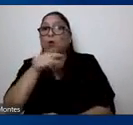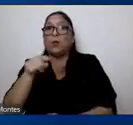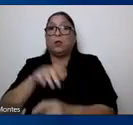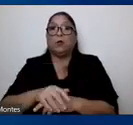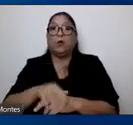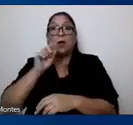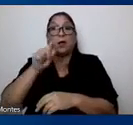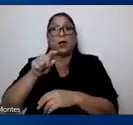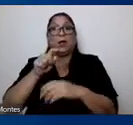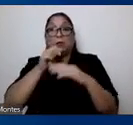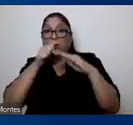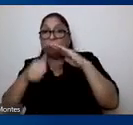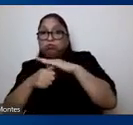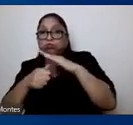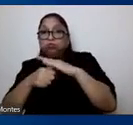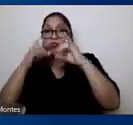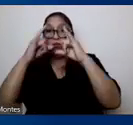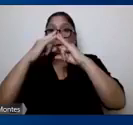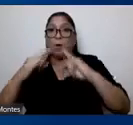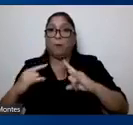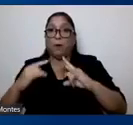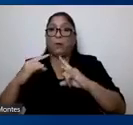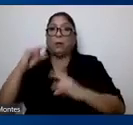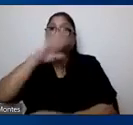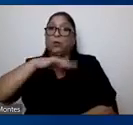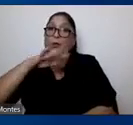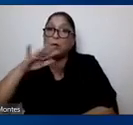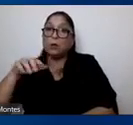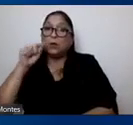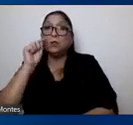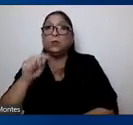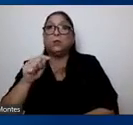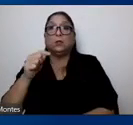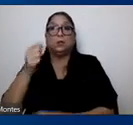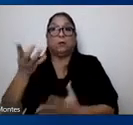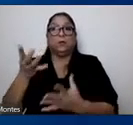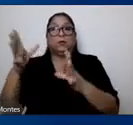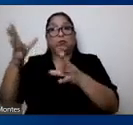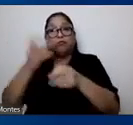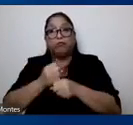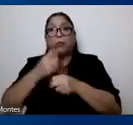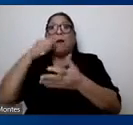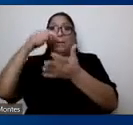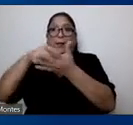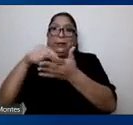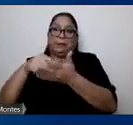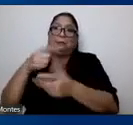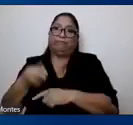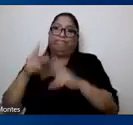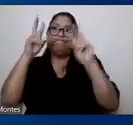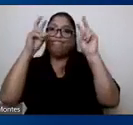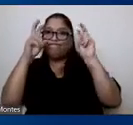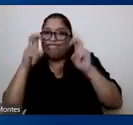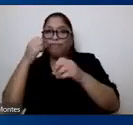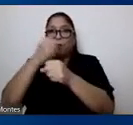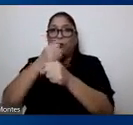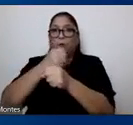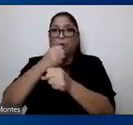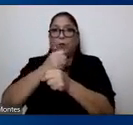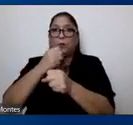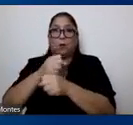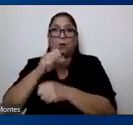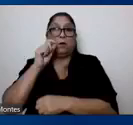este refugio, este campamento de niños estaba siendo pues adoptado para esas funciones que